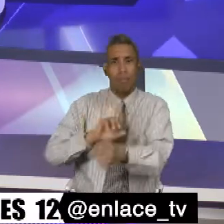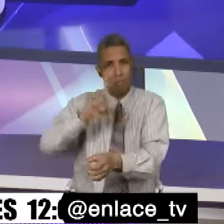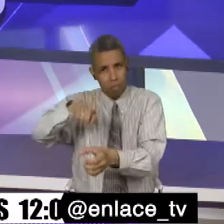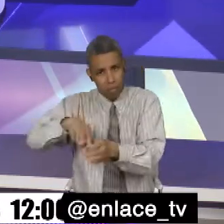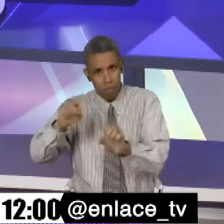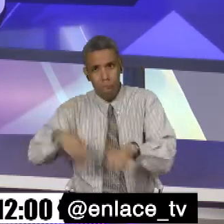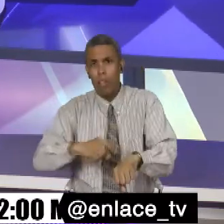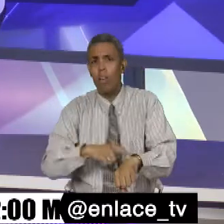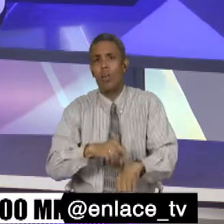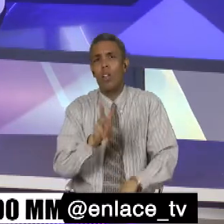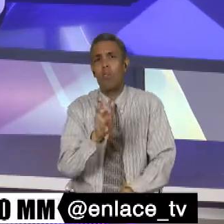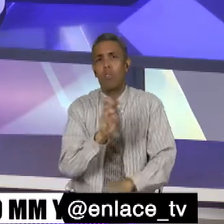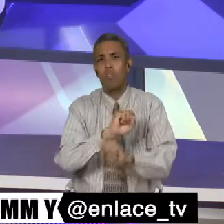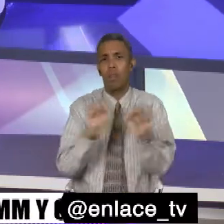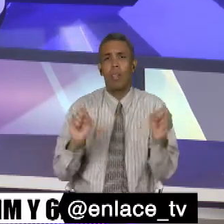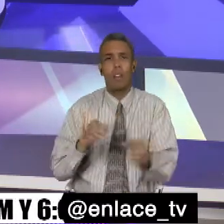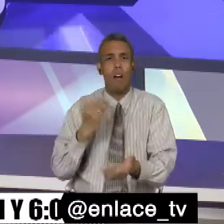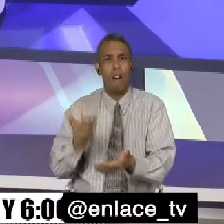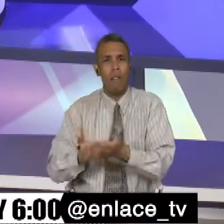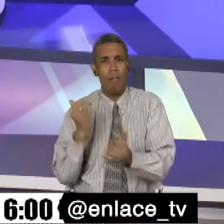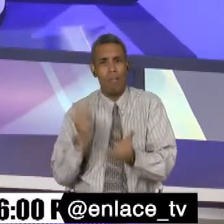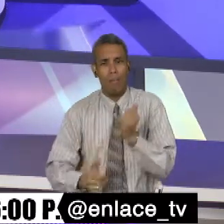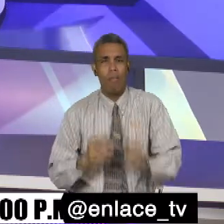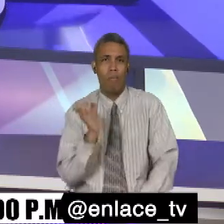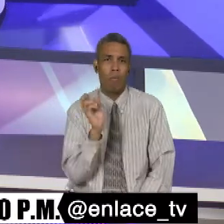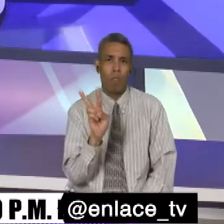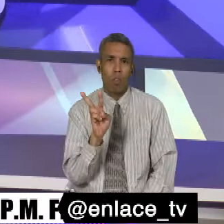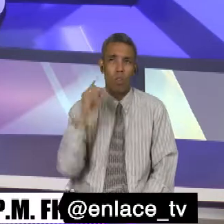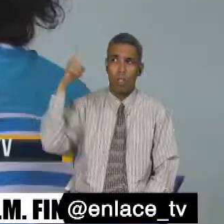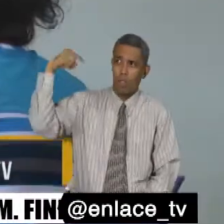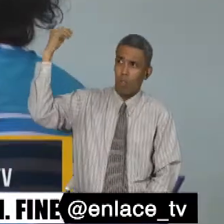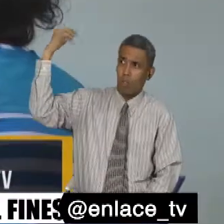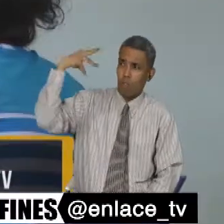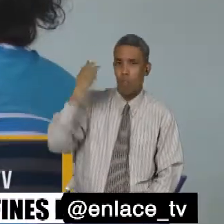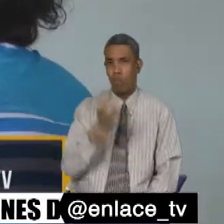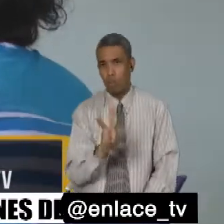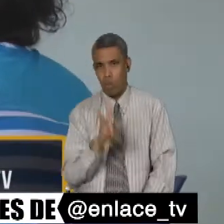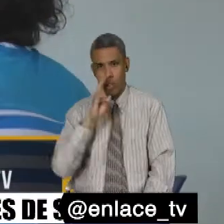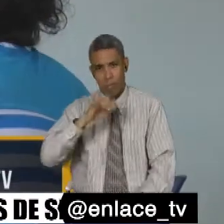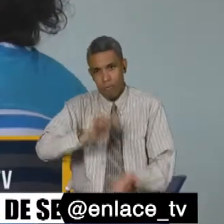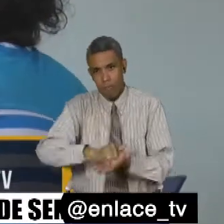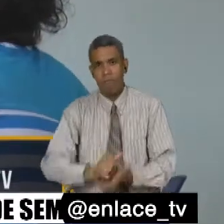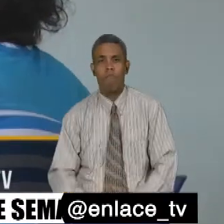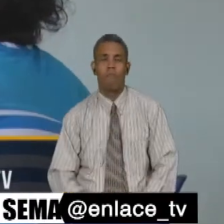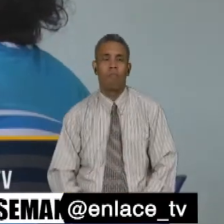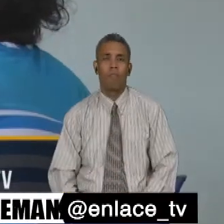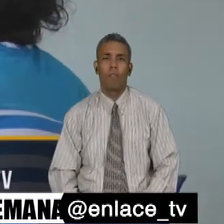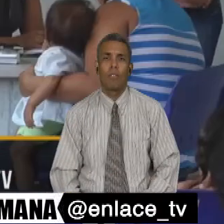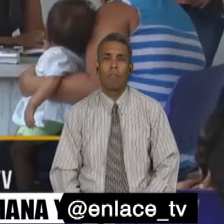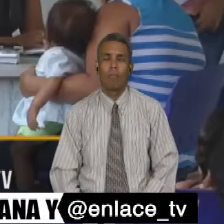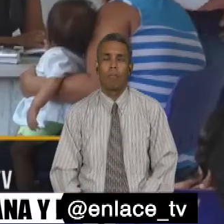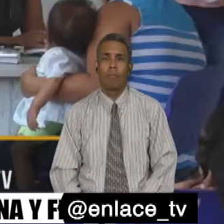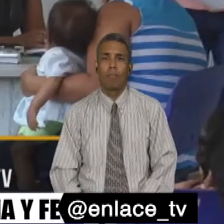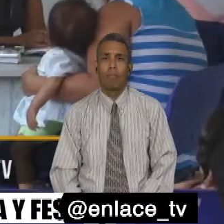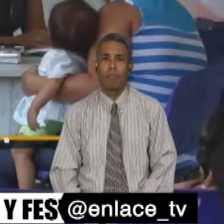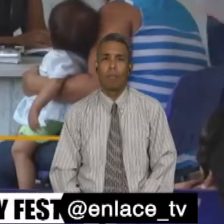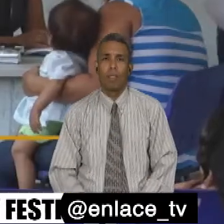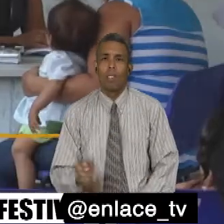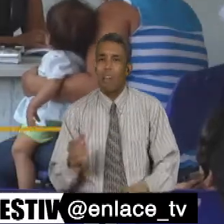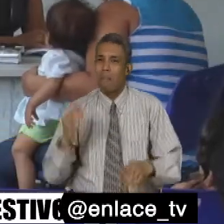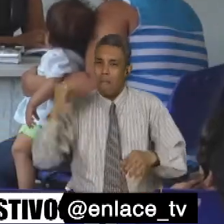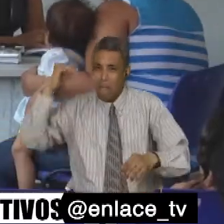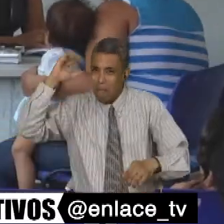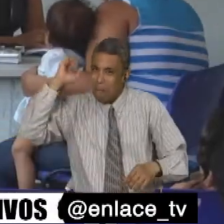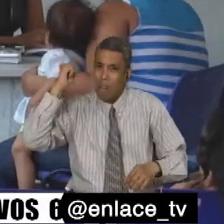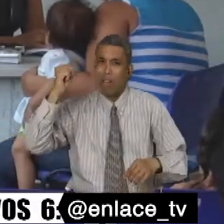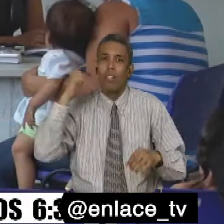de la mañana hasta las 12 del mediodía la jornada masiva de afiliación se hará para la población más vulnerable y que